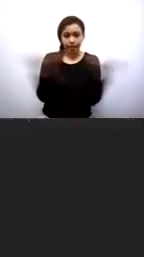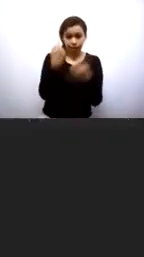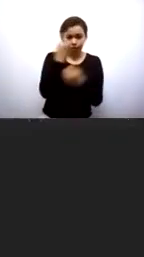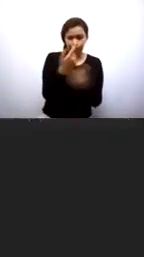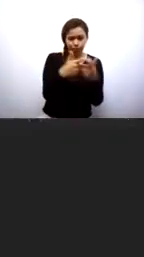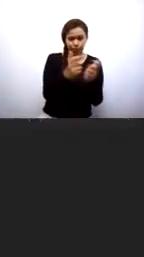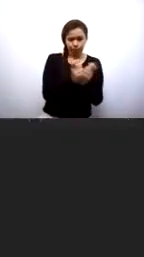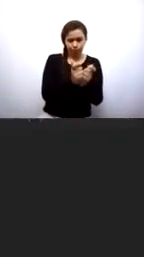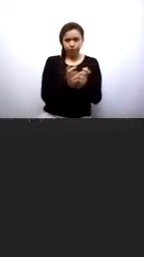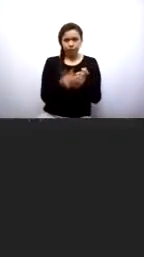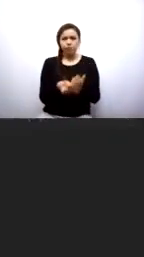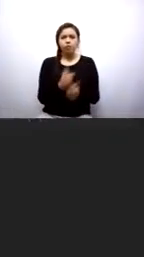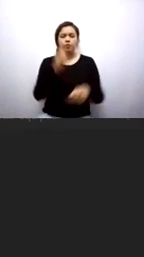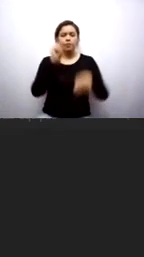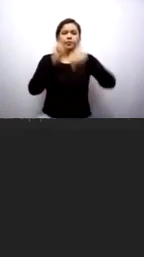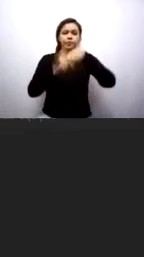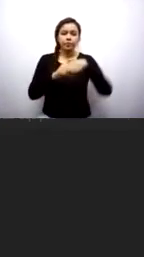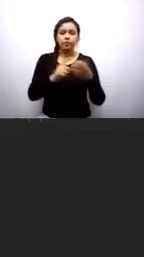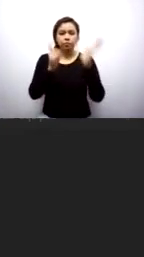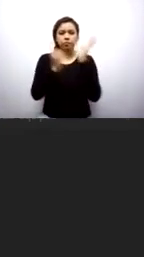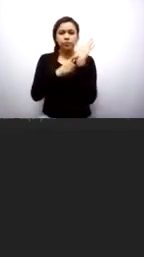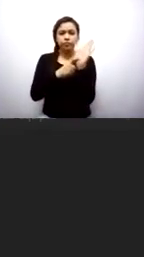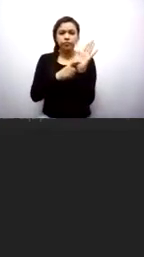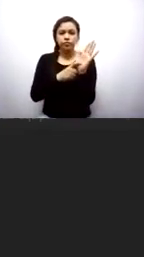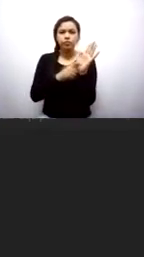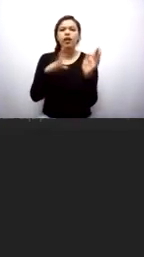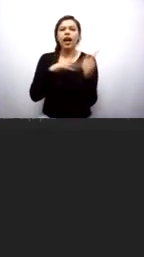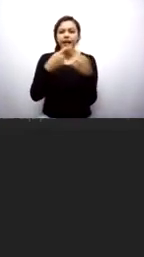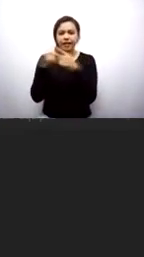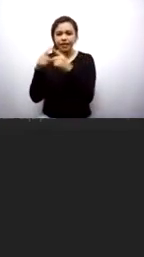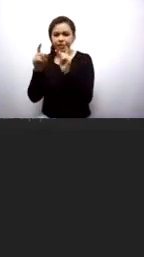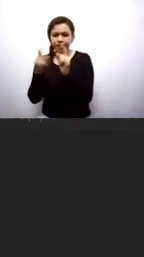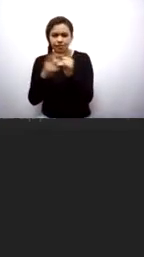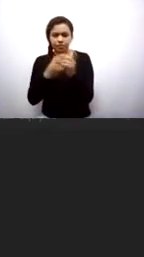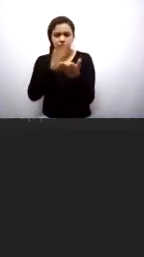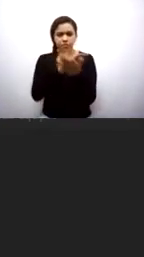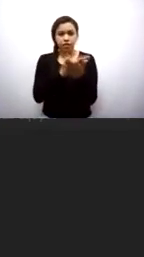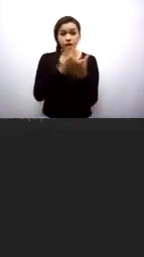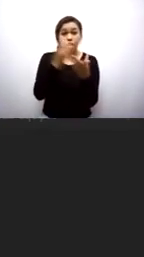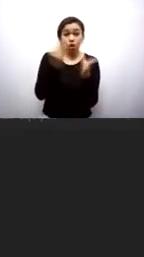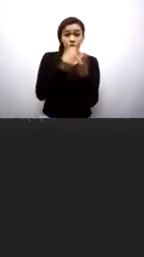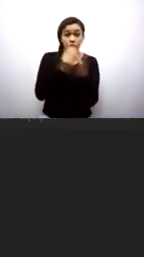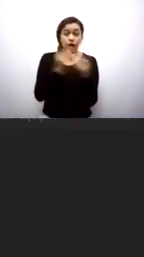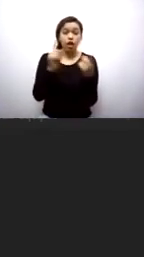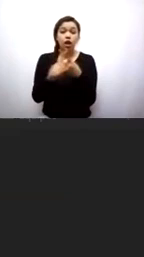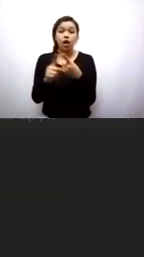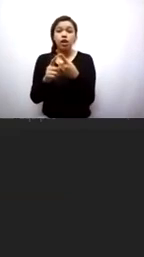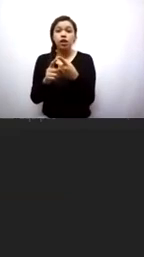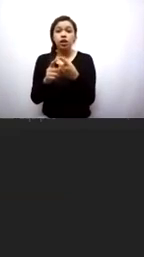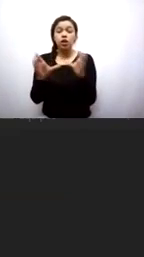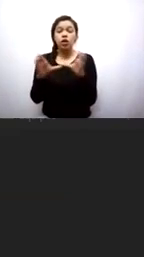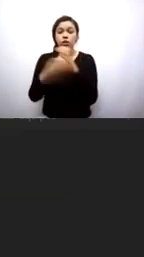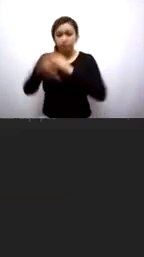a seleccionar esta opción y aquí tenemos distintas opciones. Va a ser una clase, una comunidad de aprendizaje